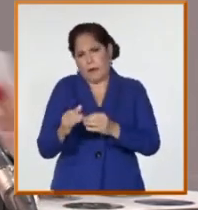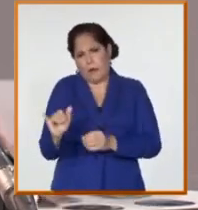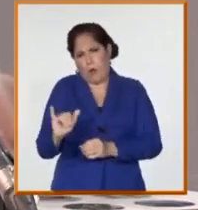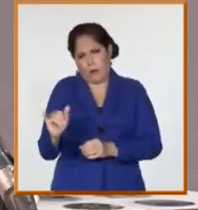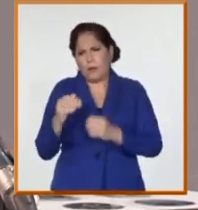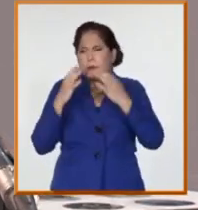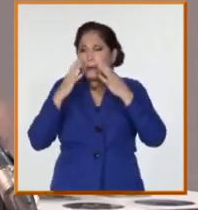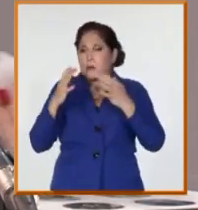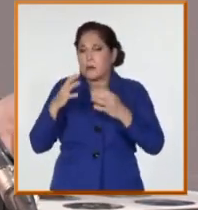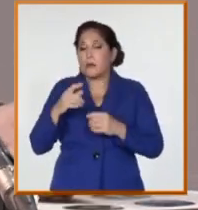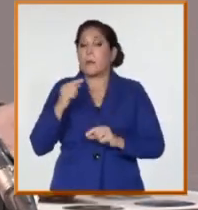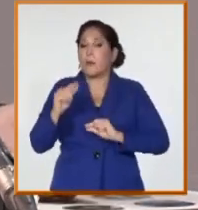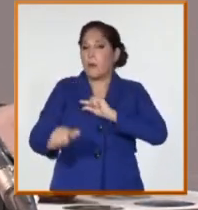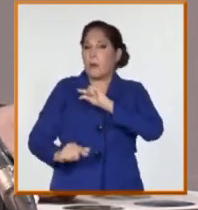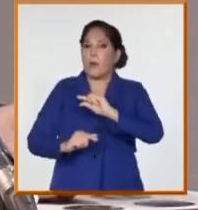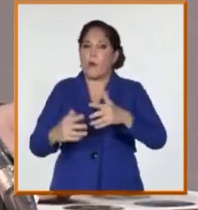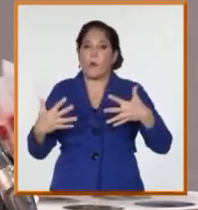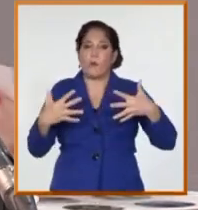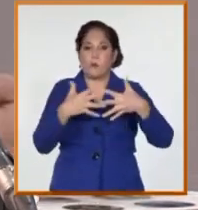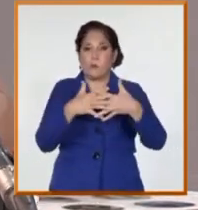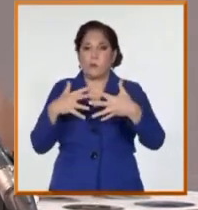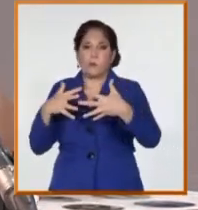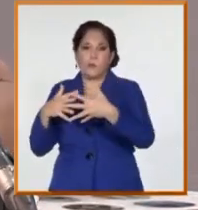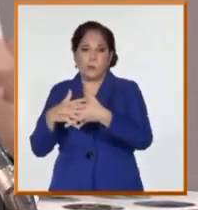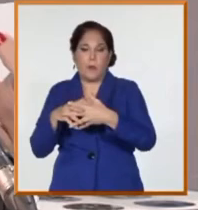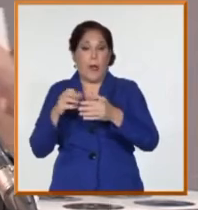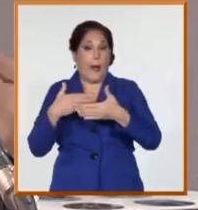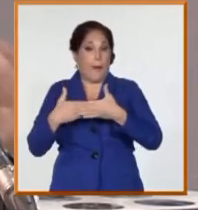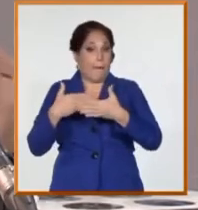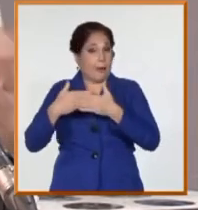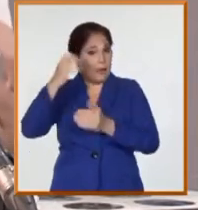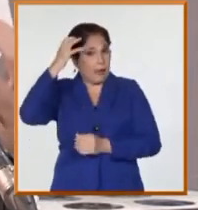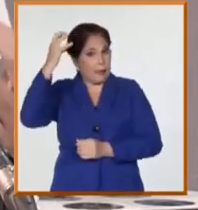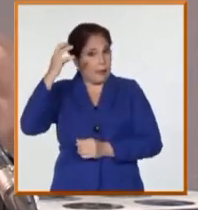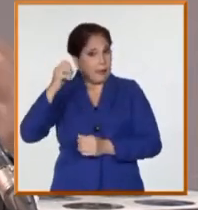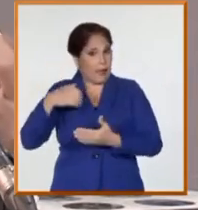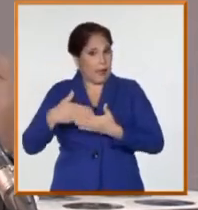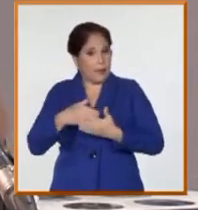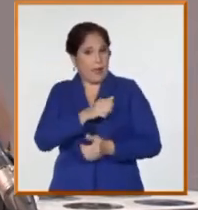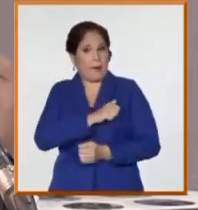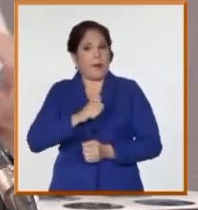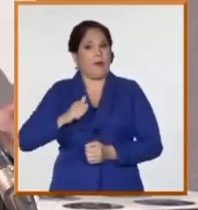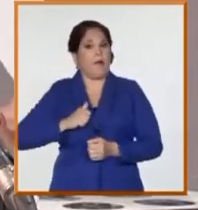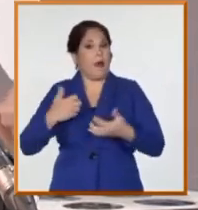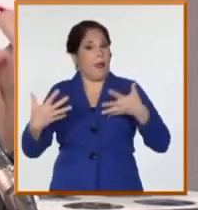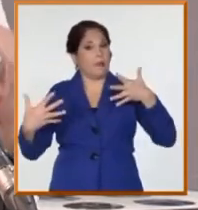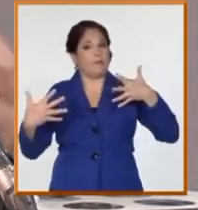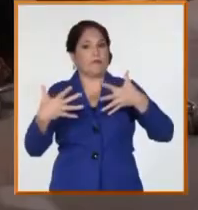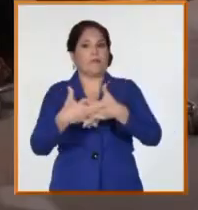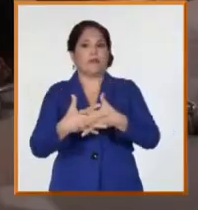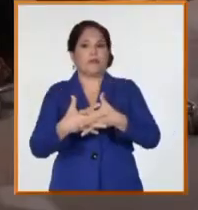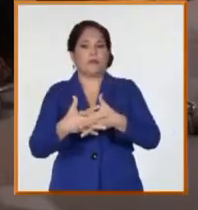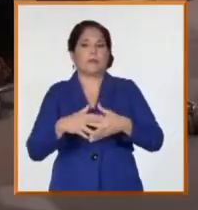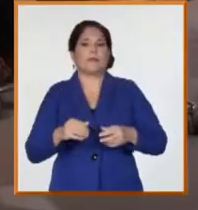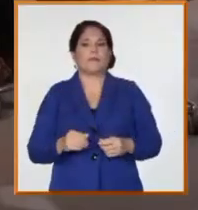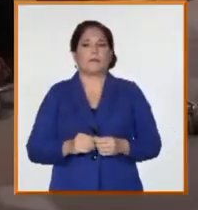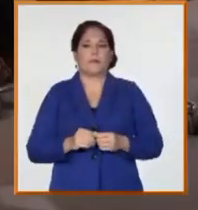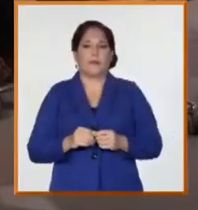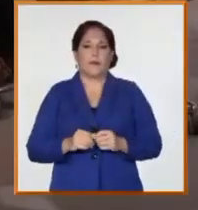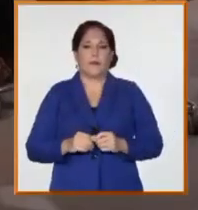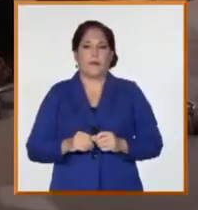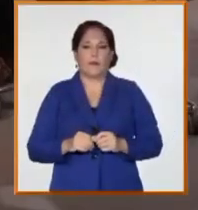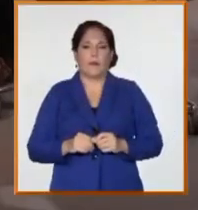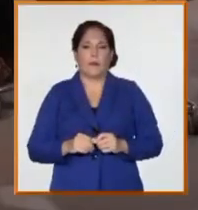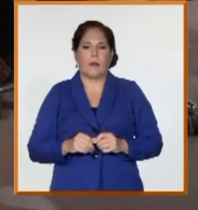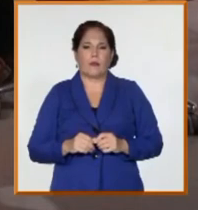ahí vemos cómo nos estamos encadenando una empresa Estatal que es muy cómo lo podemos decir muy diferente la actividad